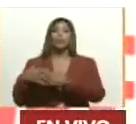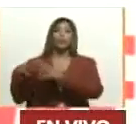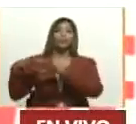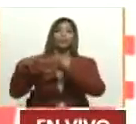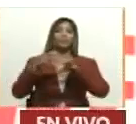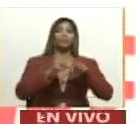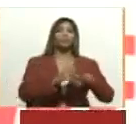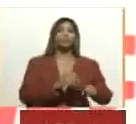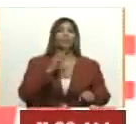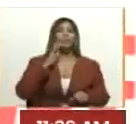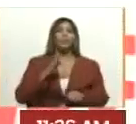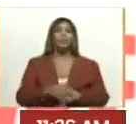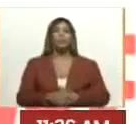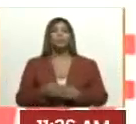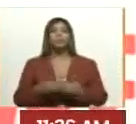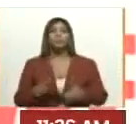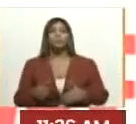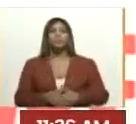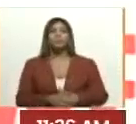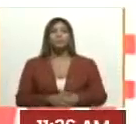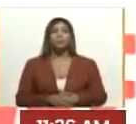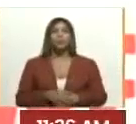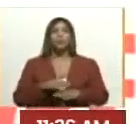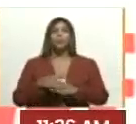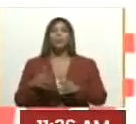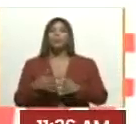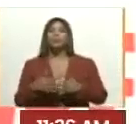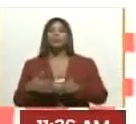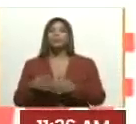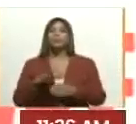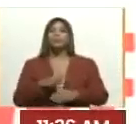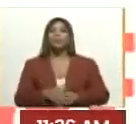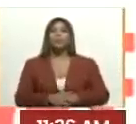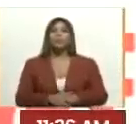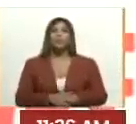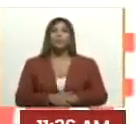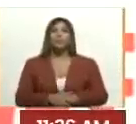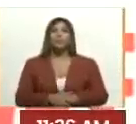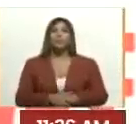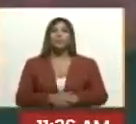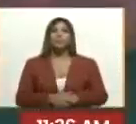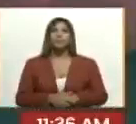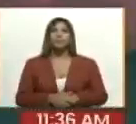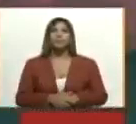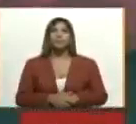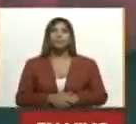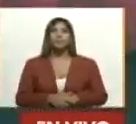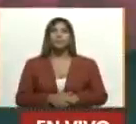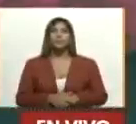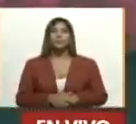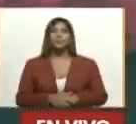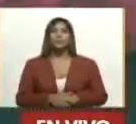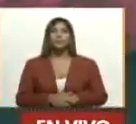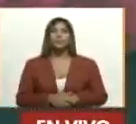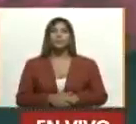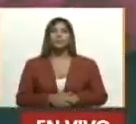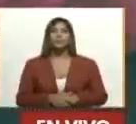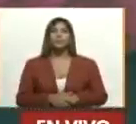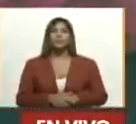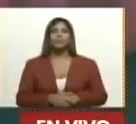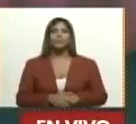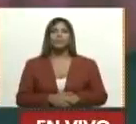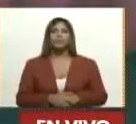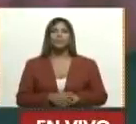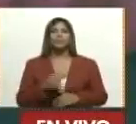militar abierta. Golpe de Estado en Brasil 1966, 1964, 1966